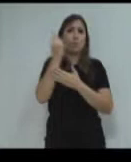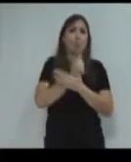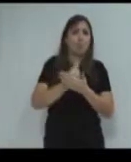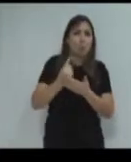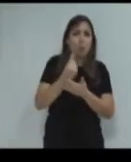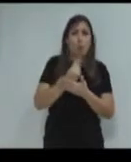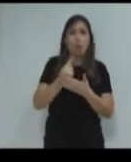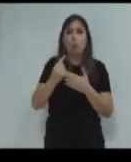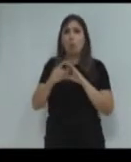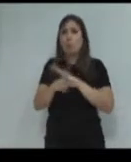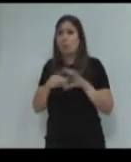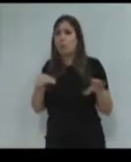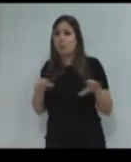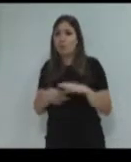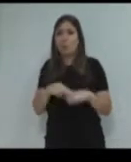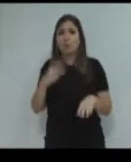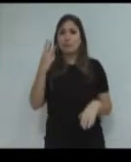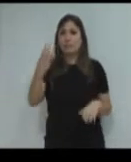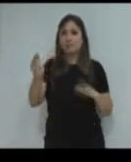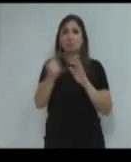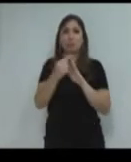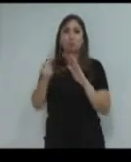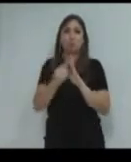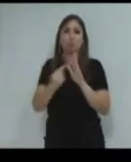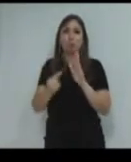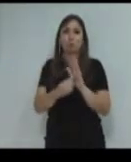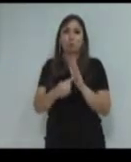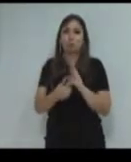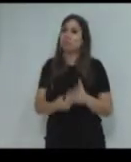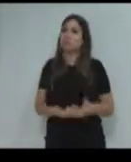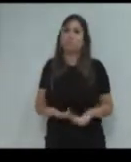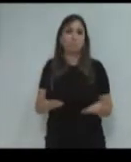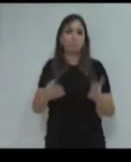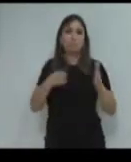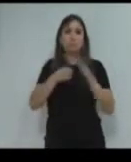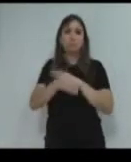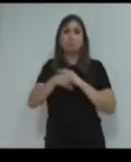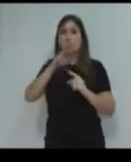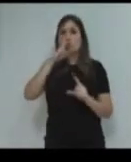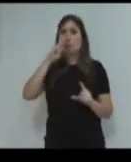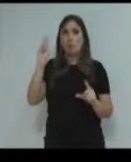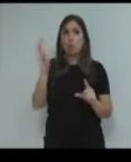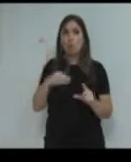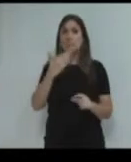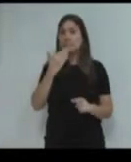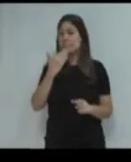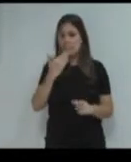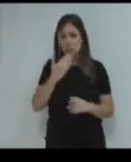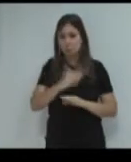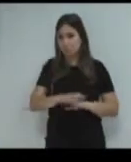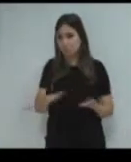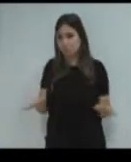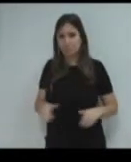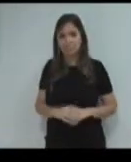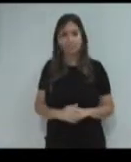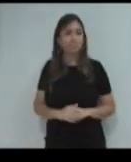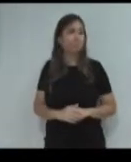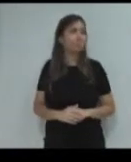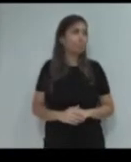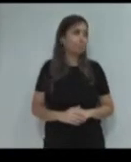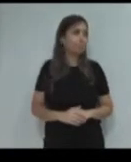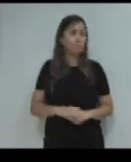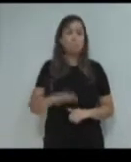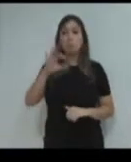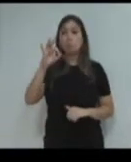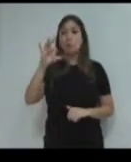un vídeo, 3 puntos, ahí ya la accesibilidad del PowerPoint se pierde. Pero yo creo además que ahí hay